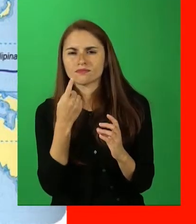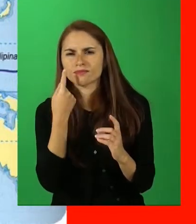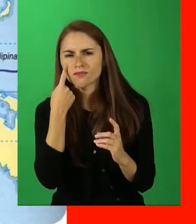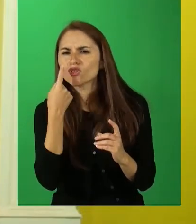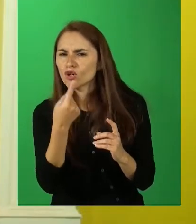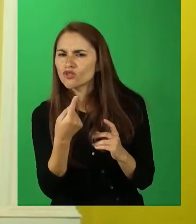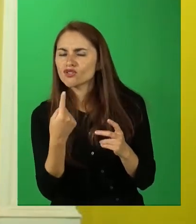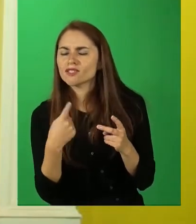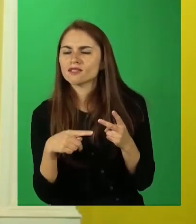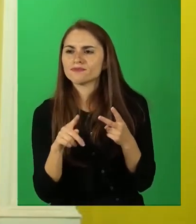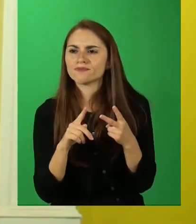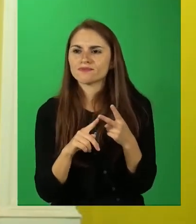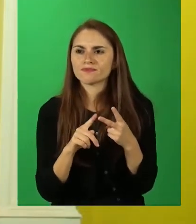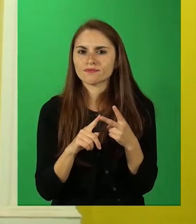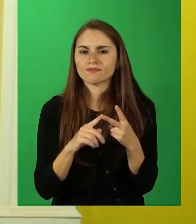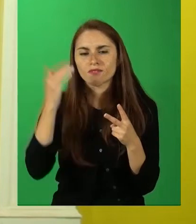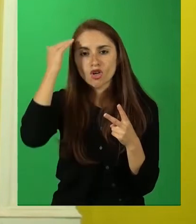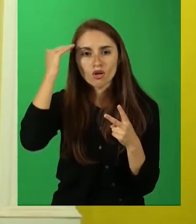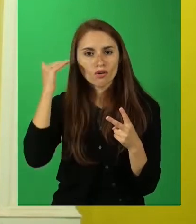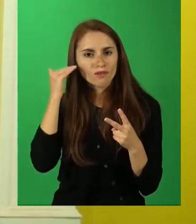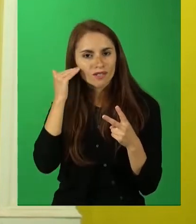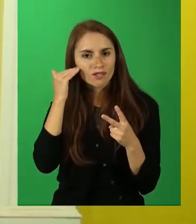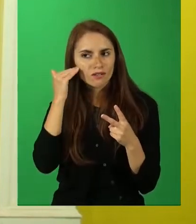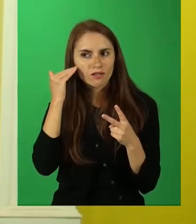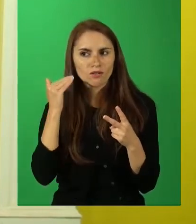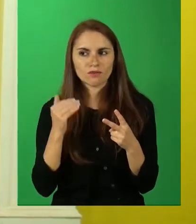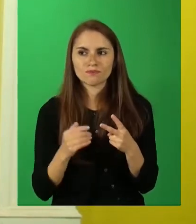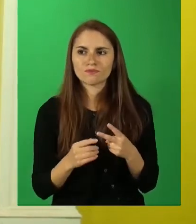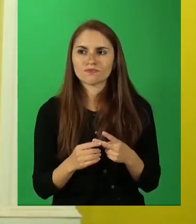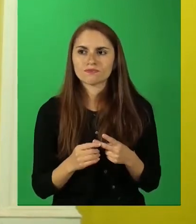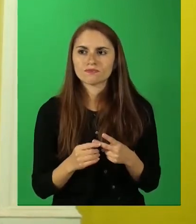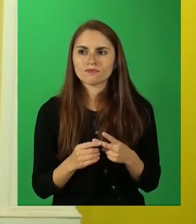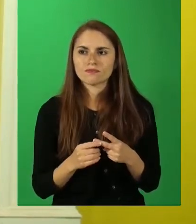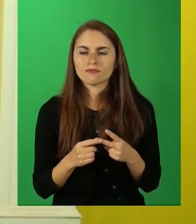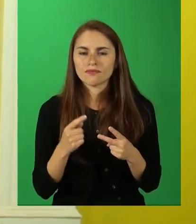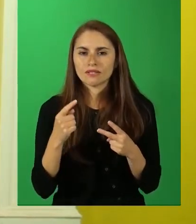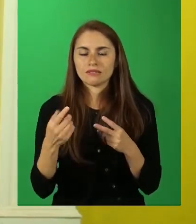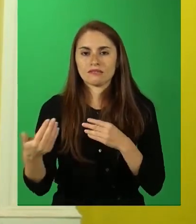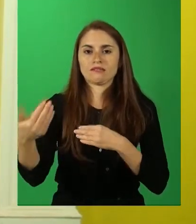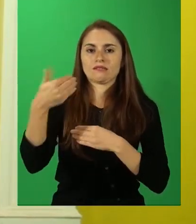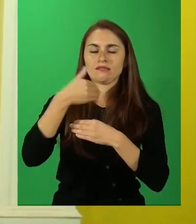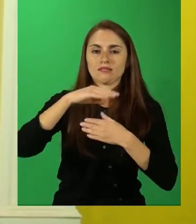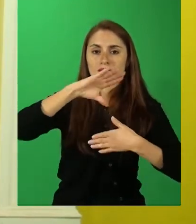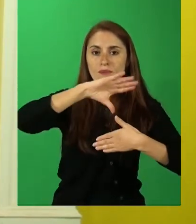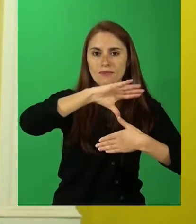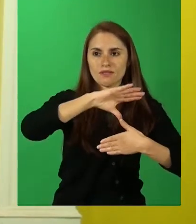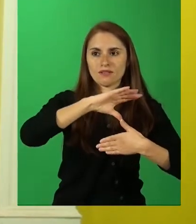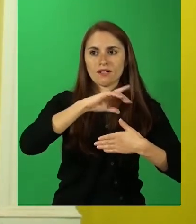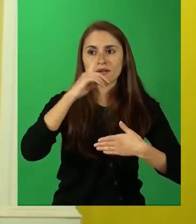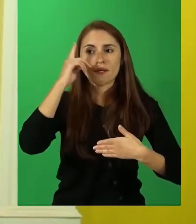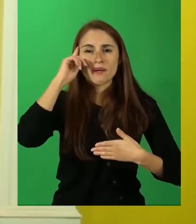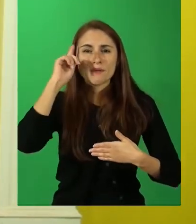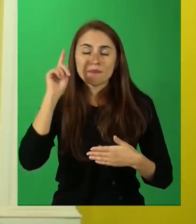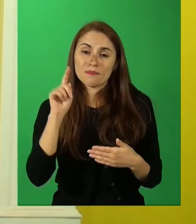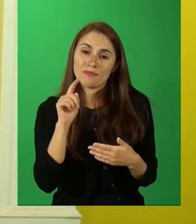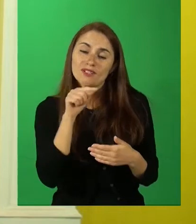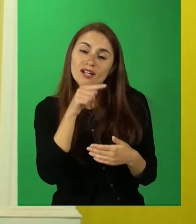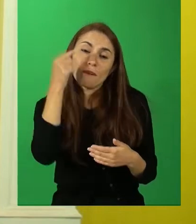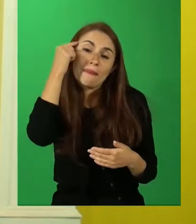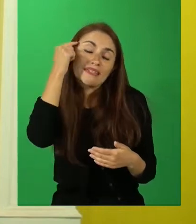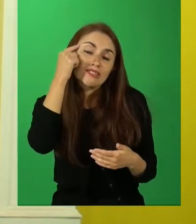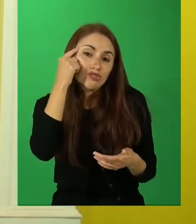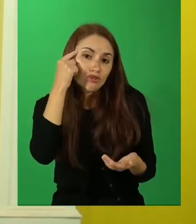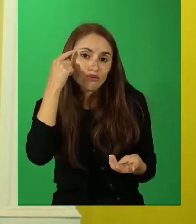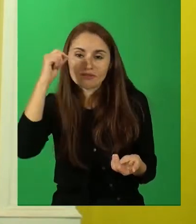ustedes sea Cristóbal Colón, ¿cierto? Que es el que llega a América, pero el pobrecito se murió creyendo que había